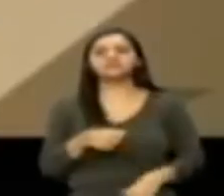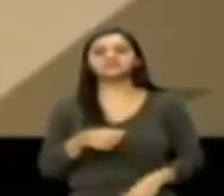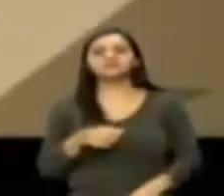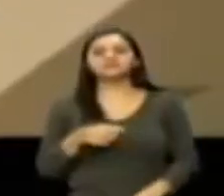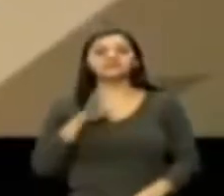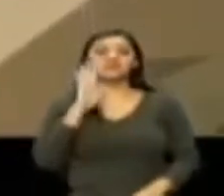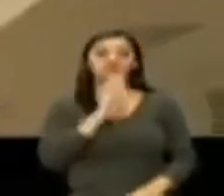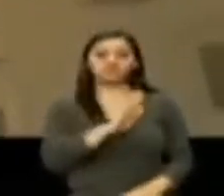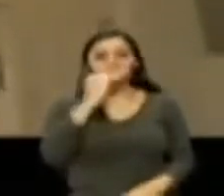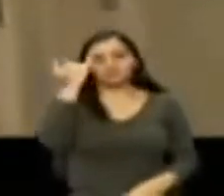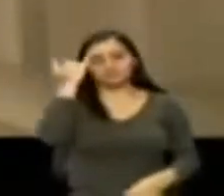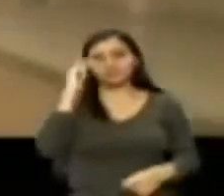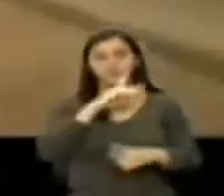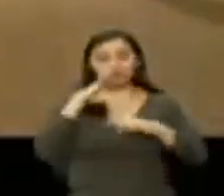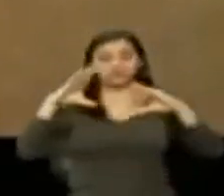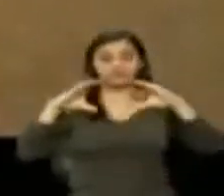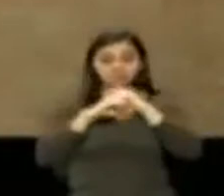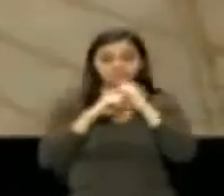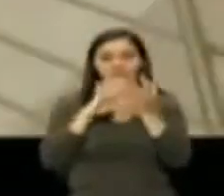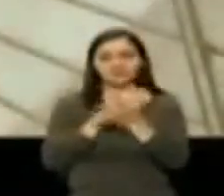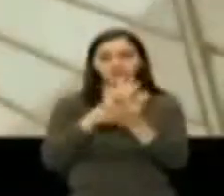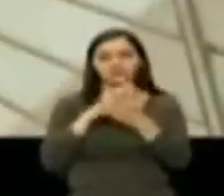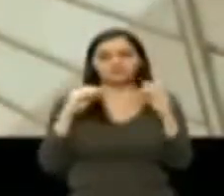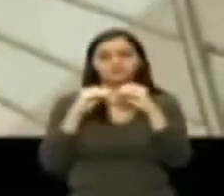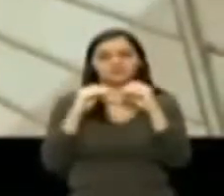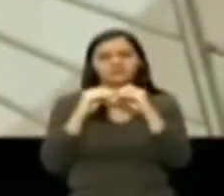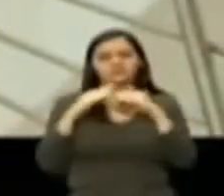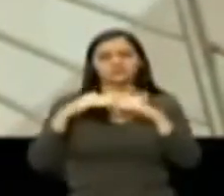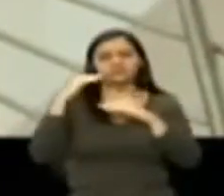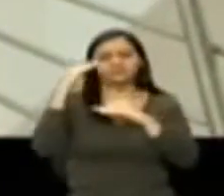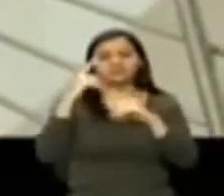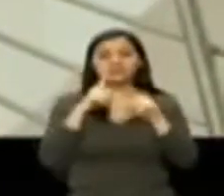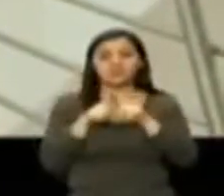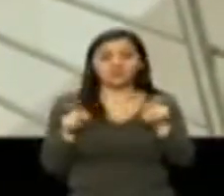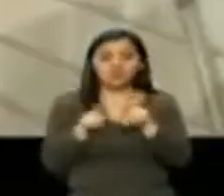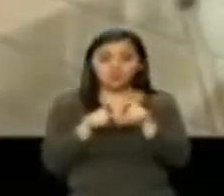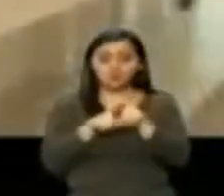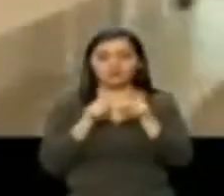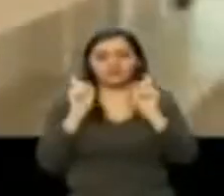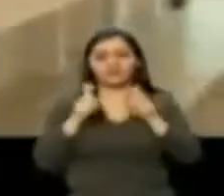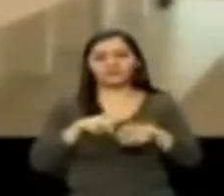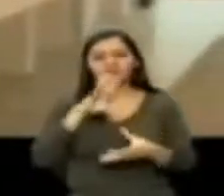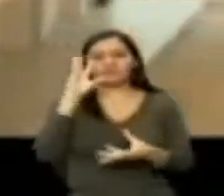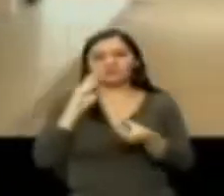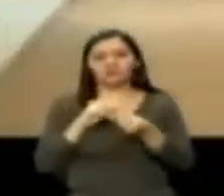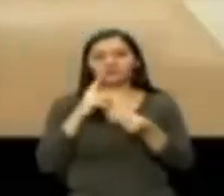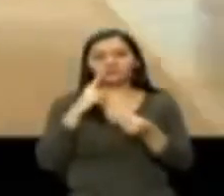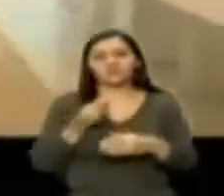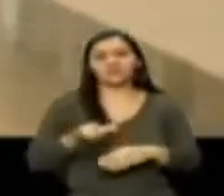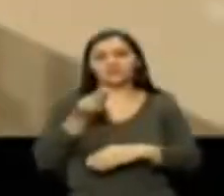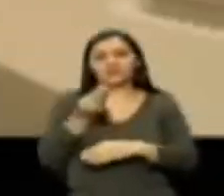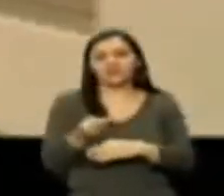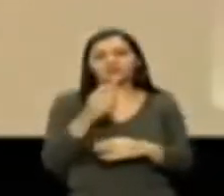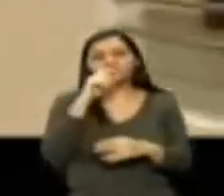idea, concentrar todas estas escuelas dispersas en escuelas de mayor tamaño. Obviamente habrá que proveer